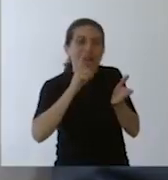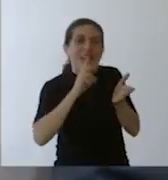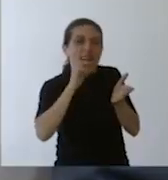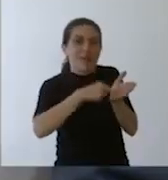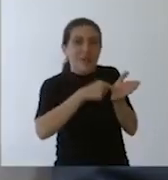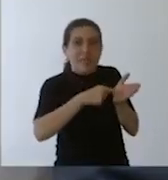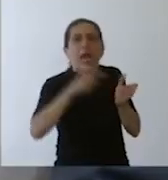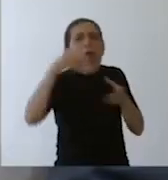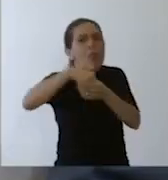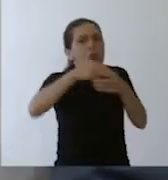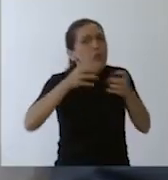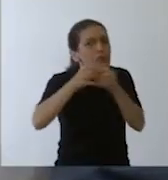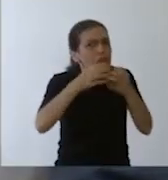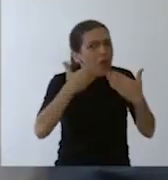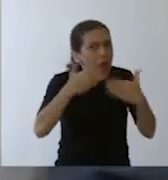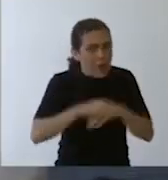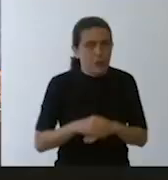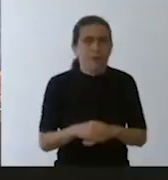cada una de las modalidades.